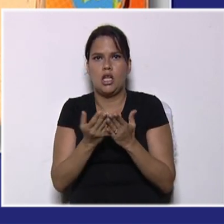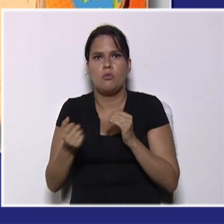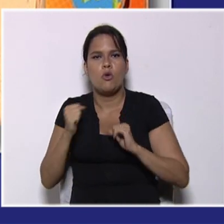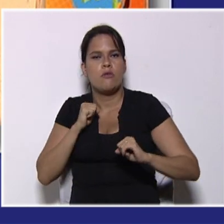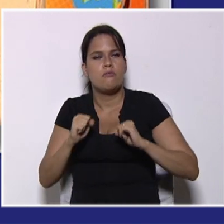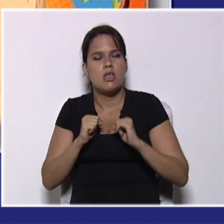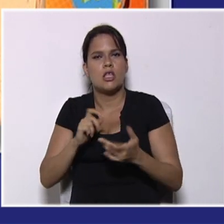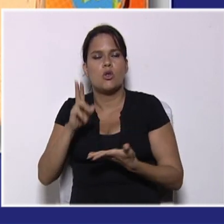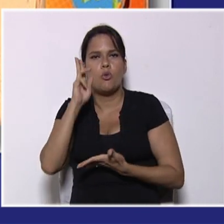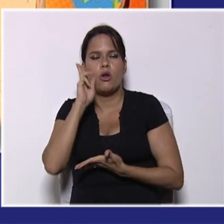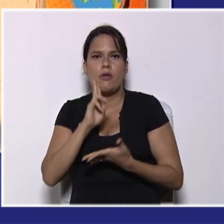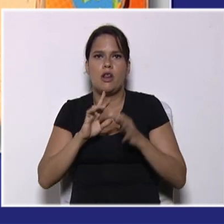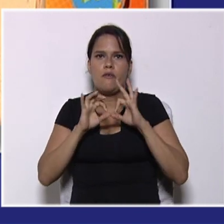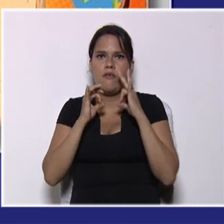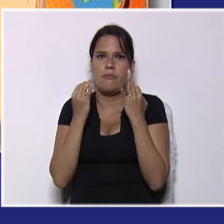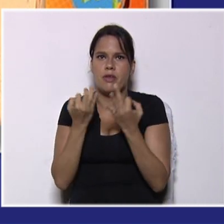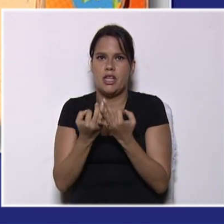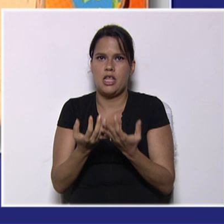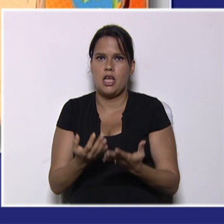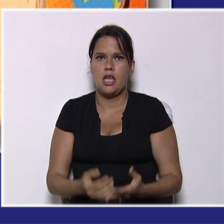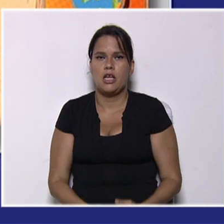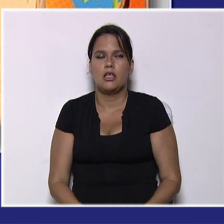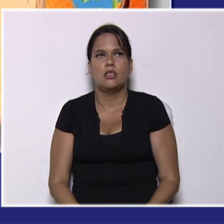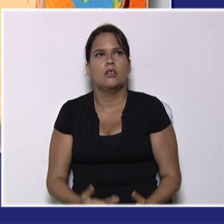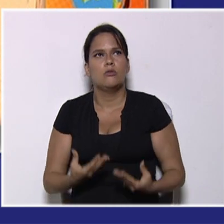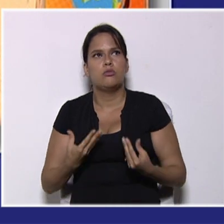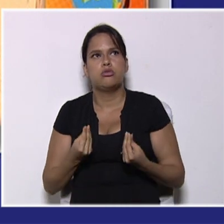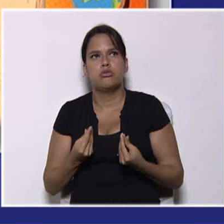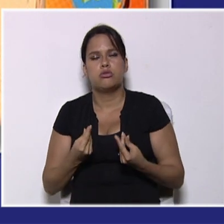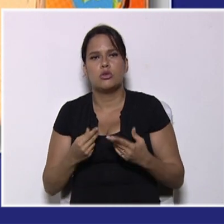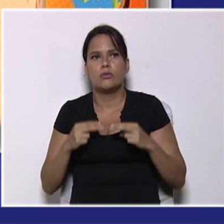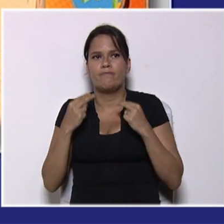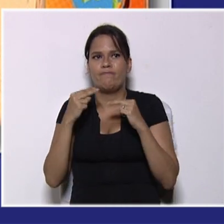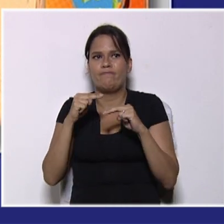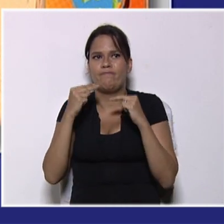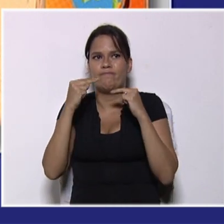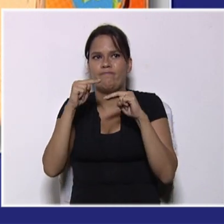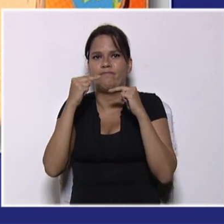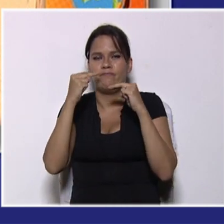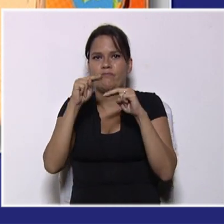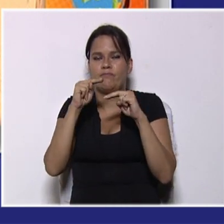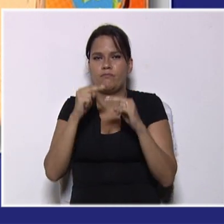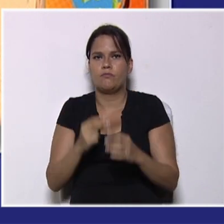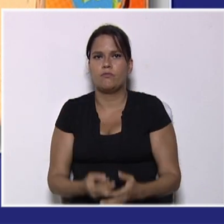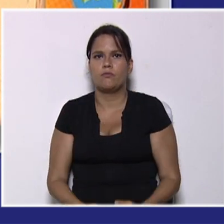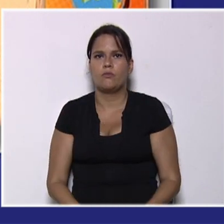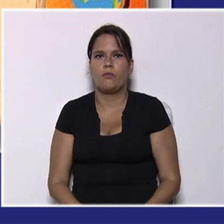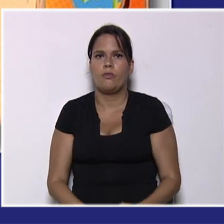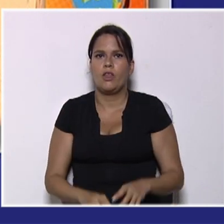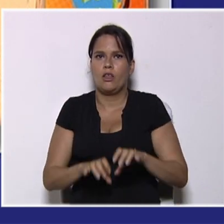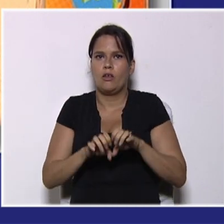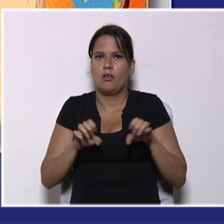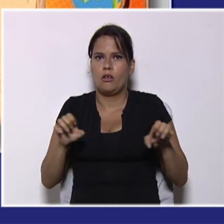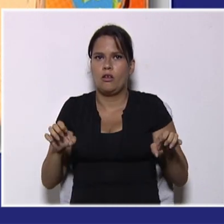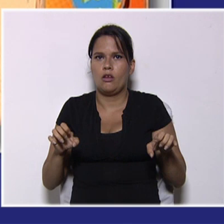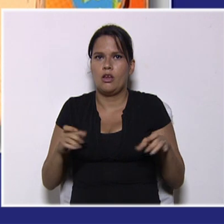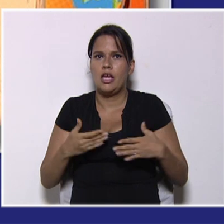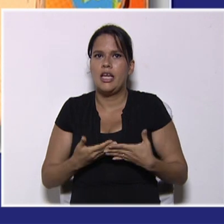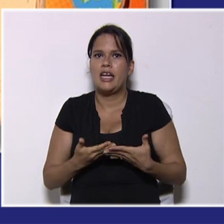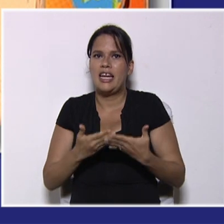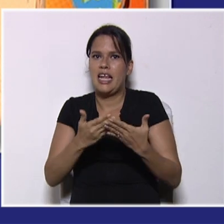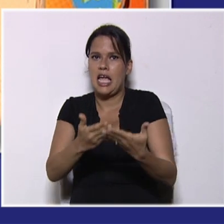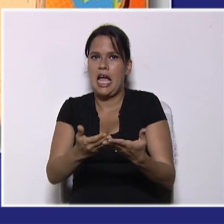de Familias, que durante mucho, en varias etapas de los momentos académicos, nosotros le pedimos, regala tu